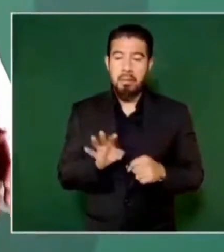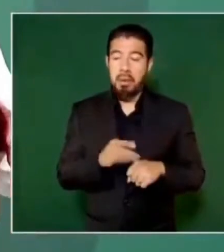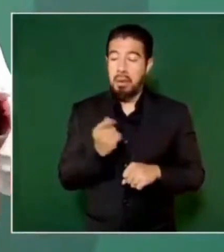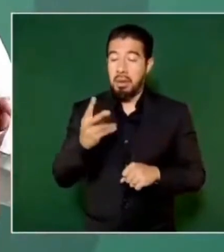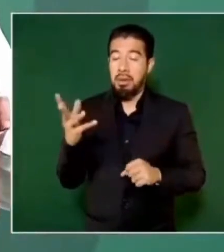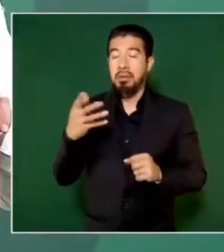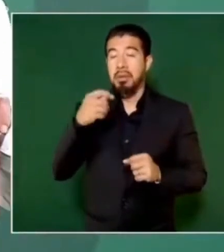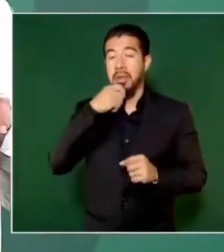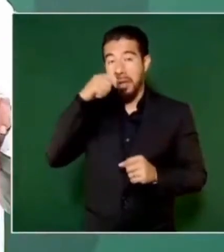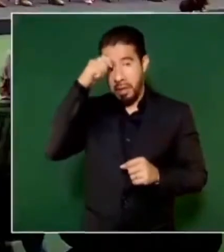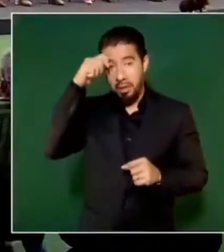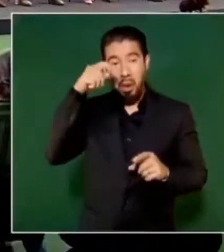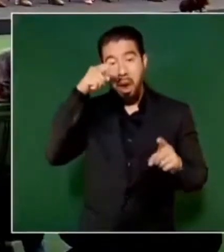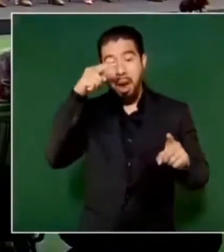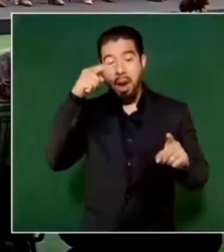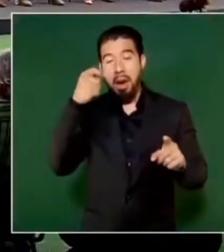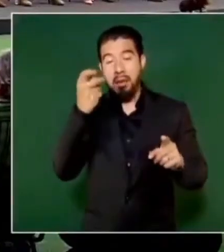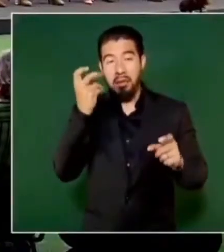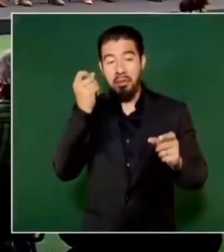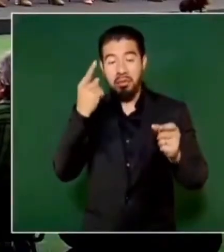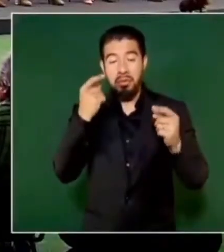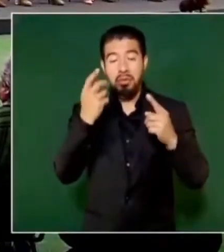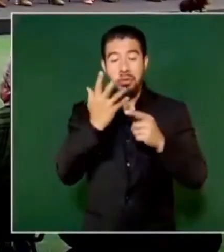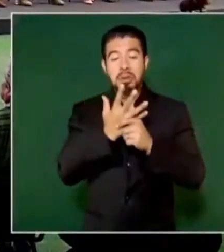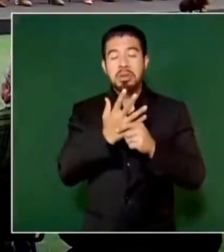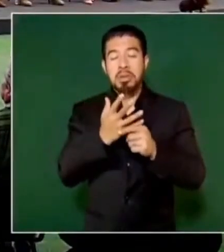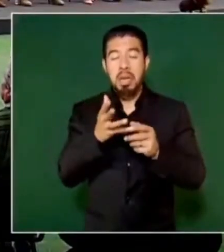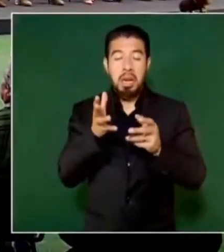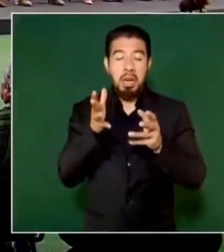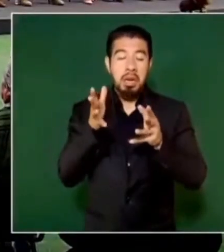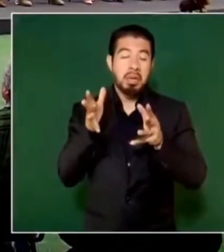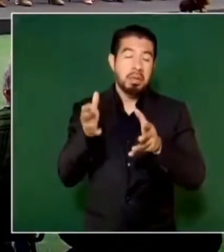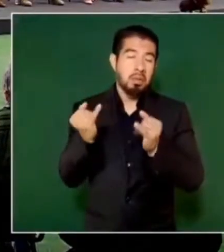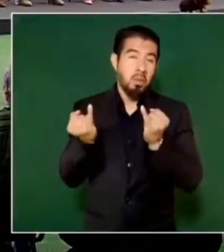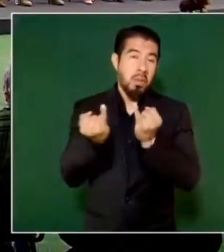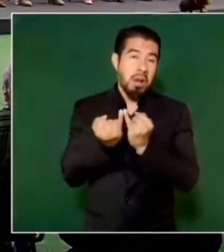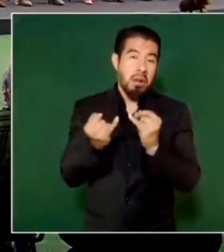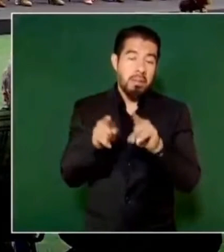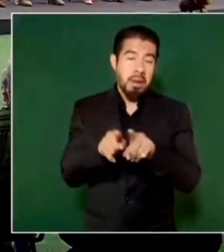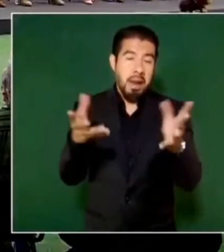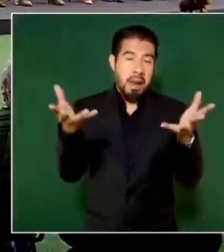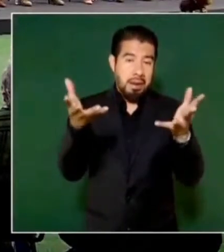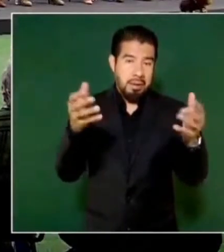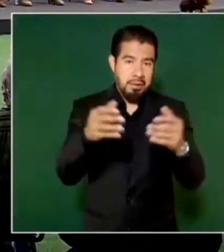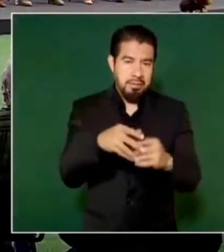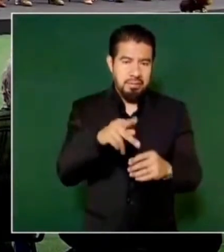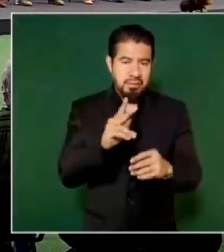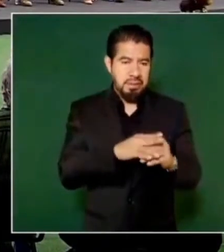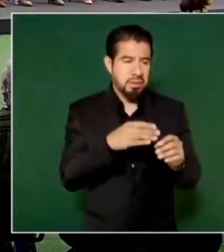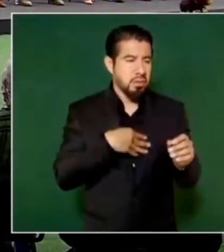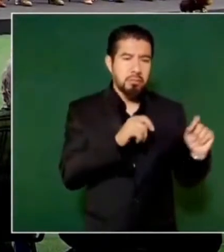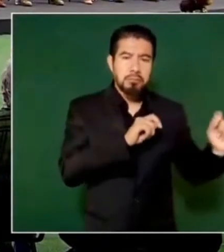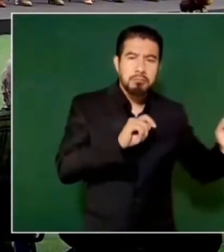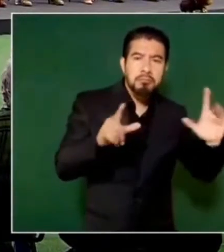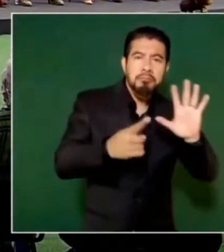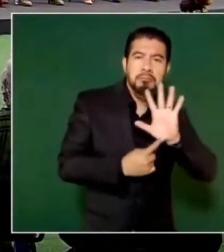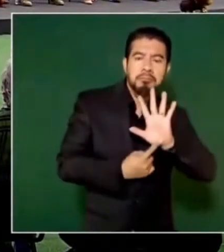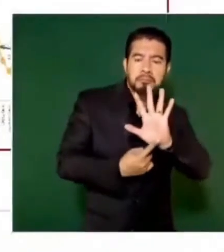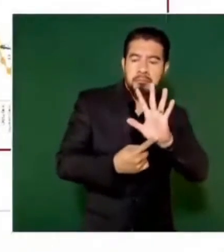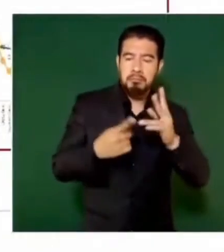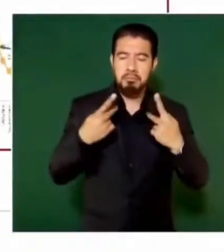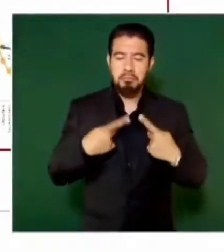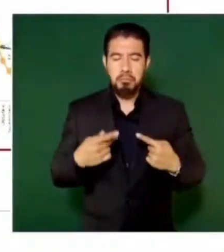Entonces, ya el resultado ayuda más y la gente